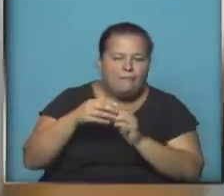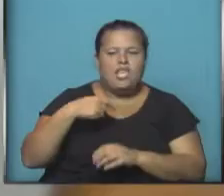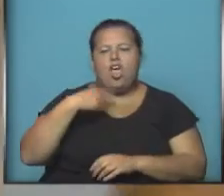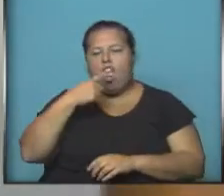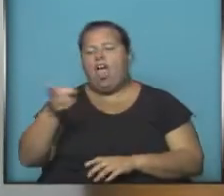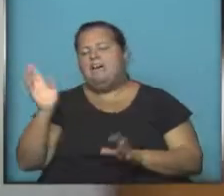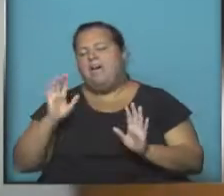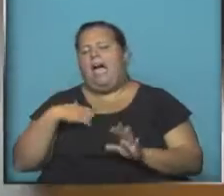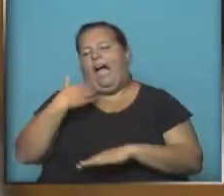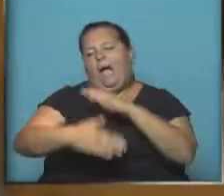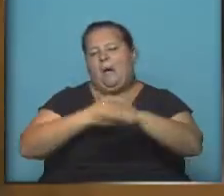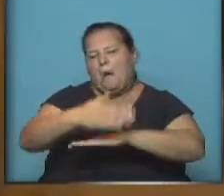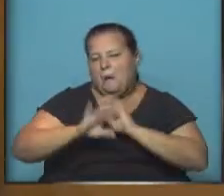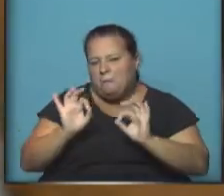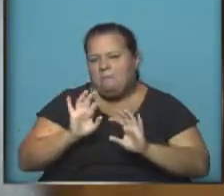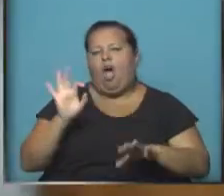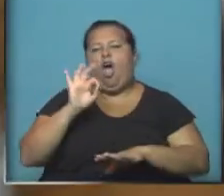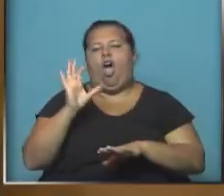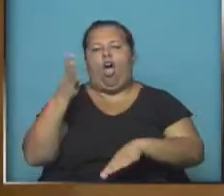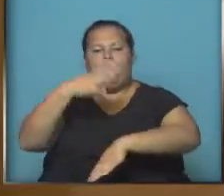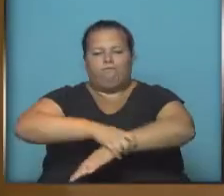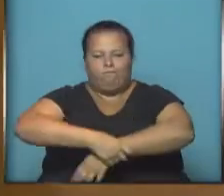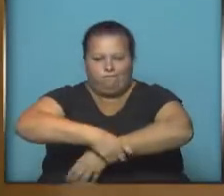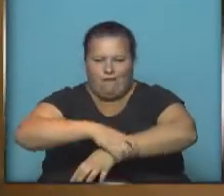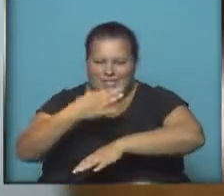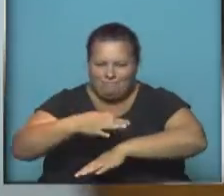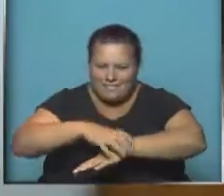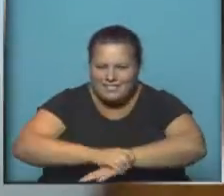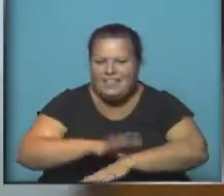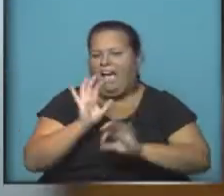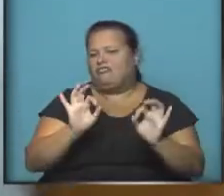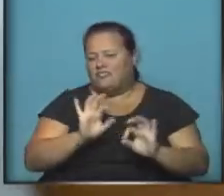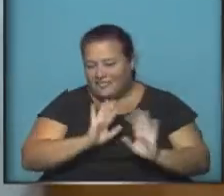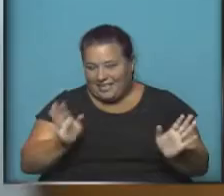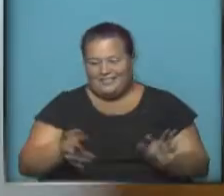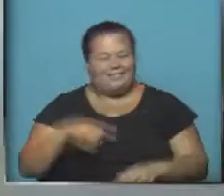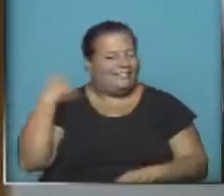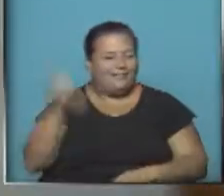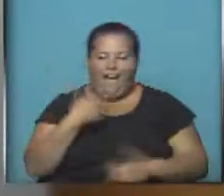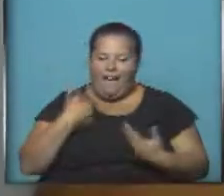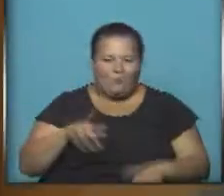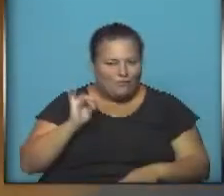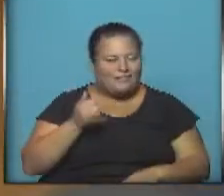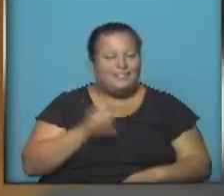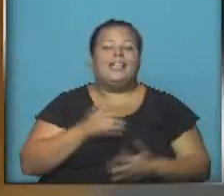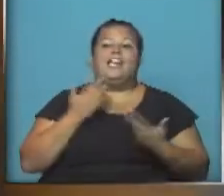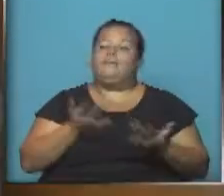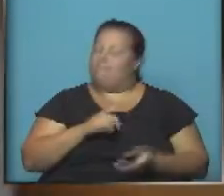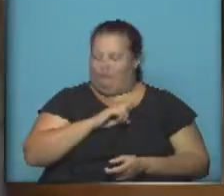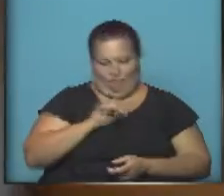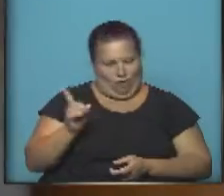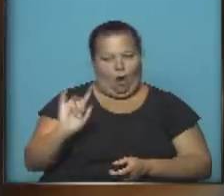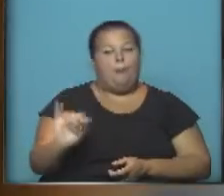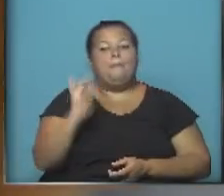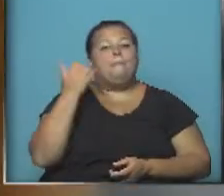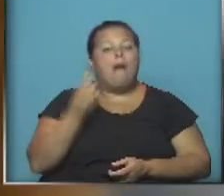entonces lo vendaron o se puso una tobillera y con eso es suficiente. Es un clásico eso, entonces, sí. Pero no, lo ideal